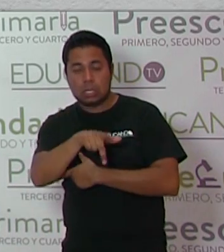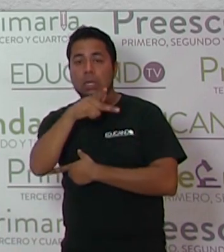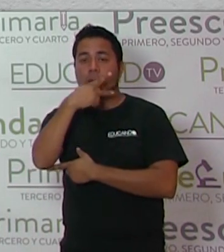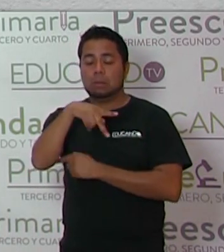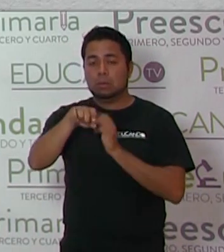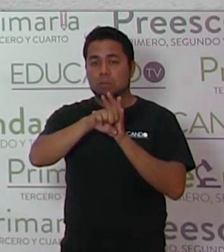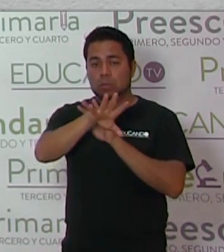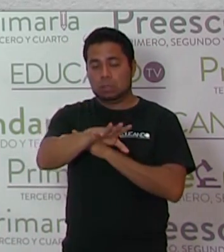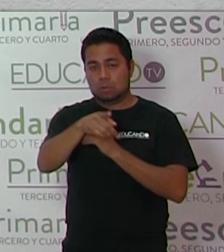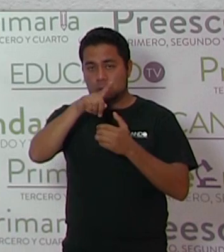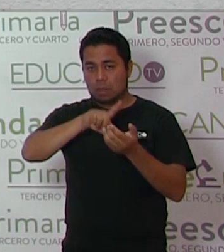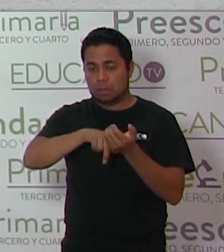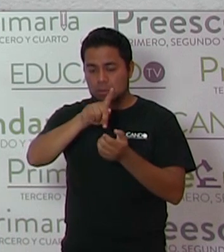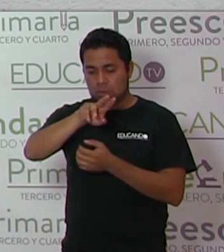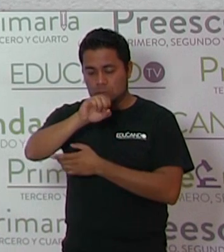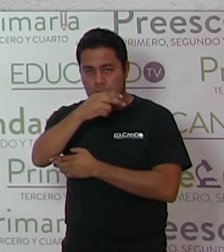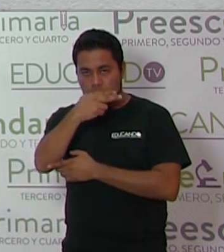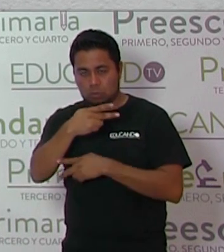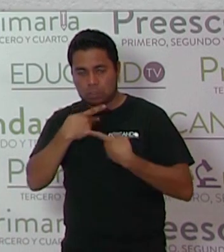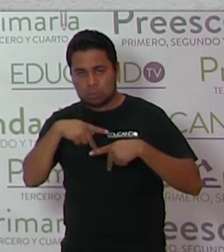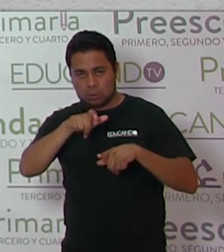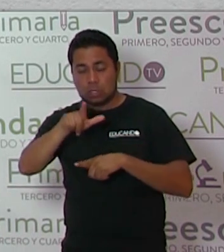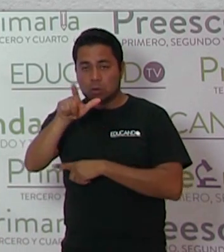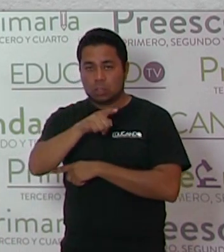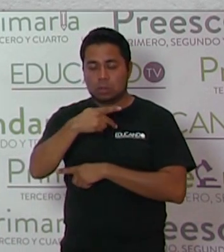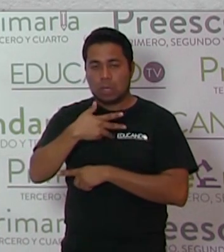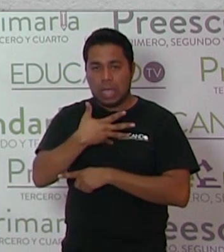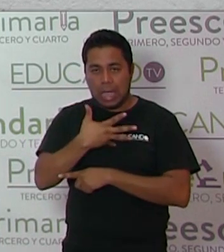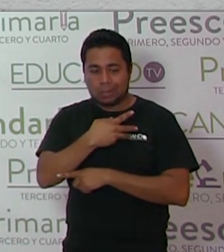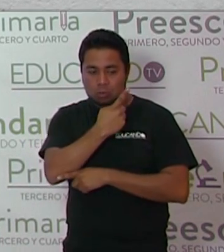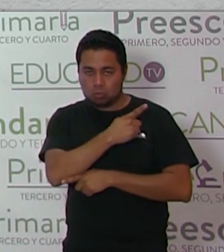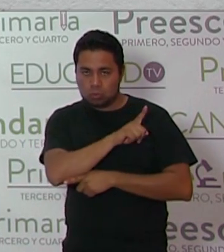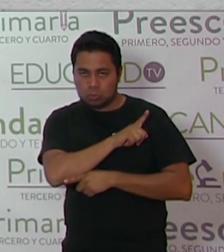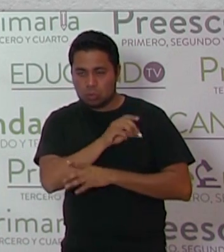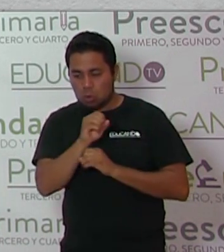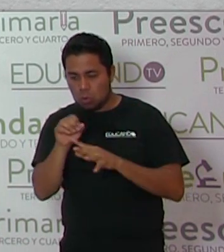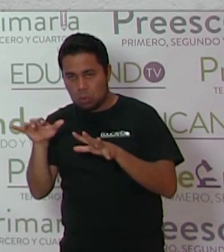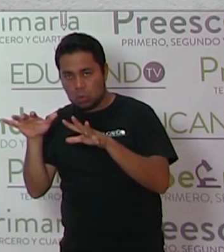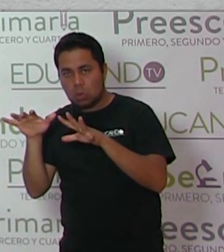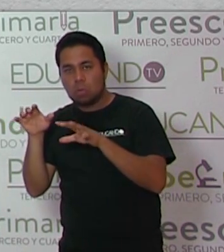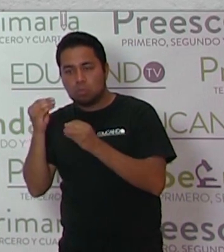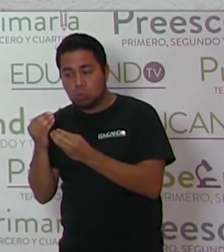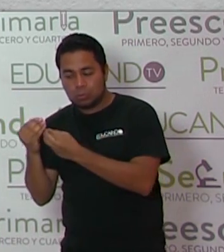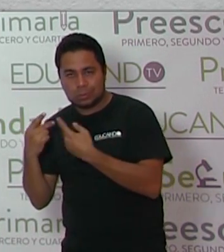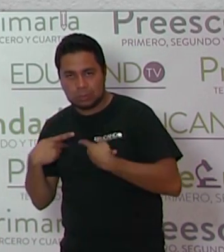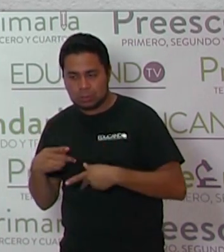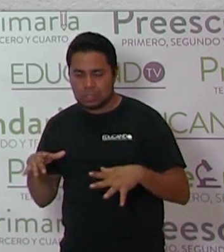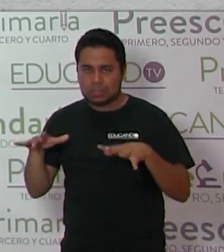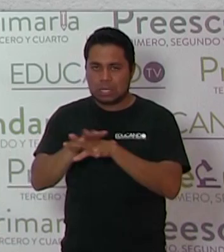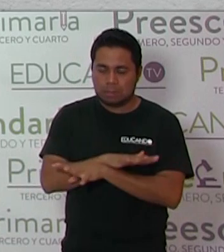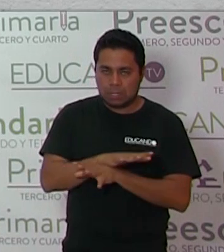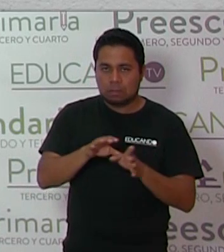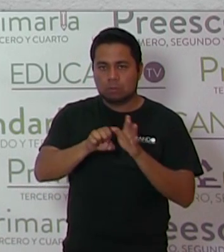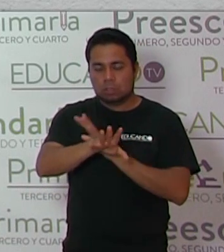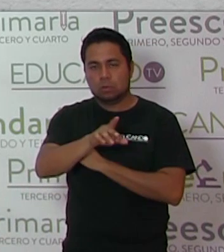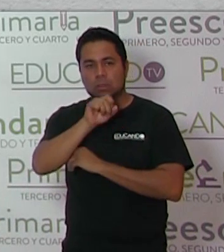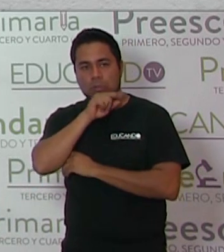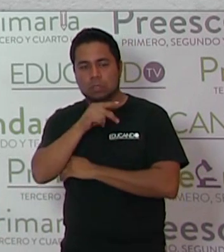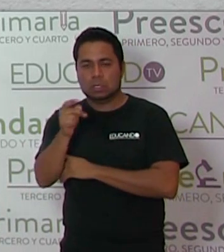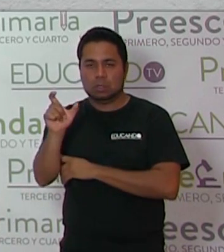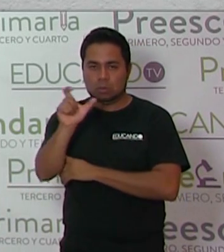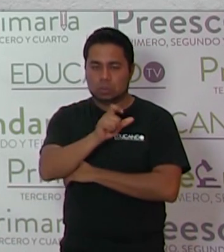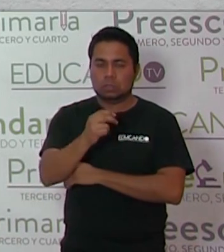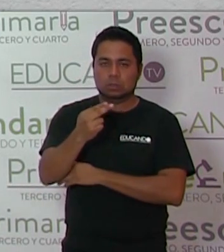Pero estos pronombres personales, cuando están en singular y en plural, cambian. Y también cuando se